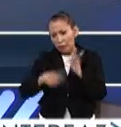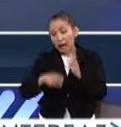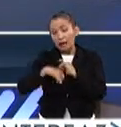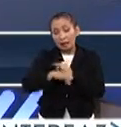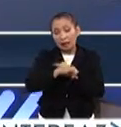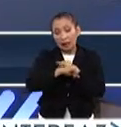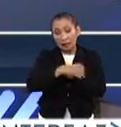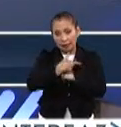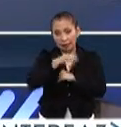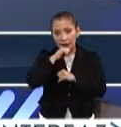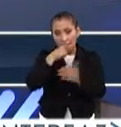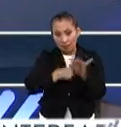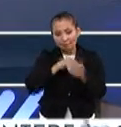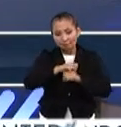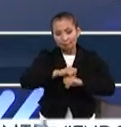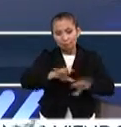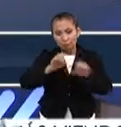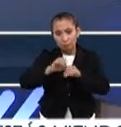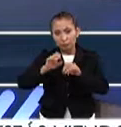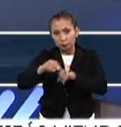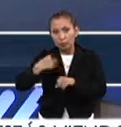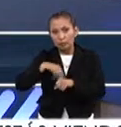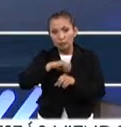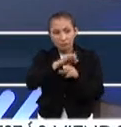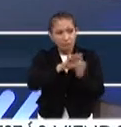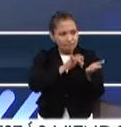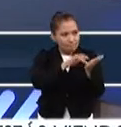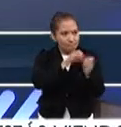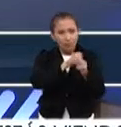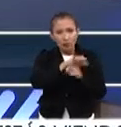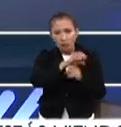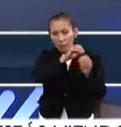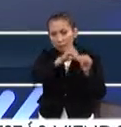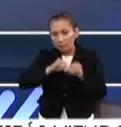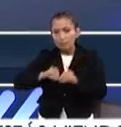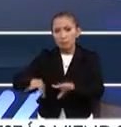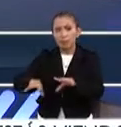redes sociales que también difundimos nuestra información